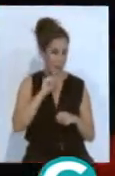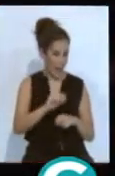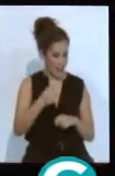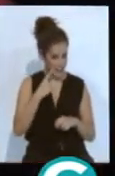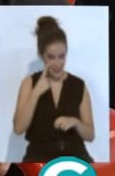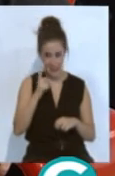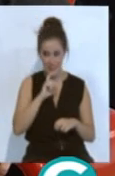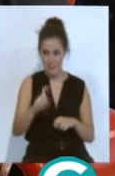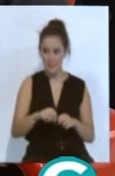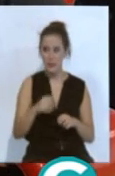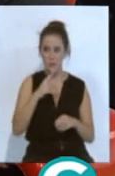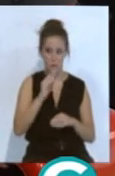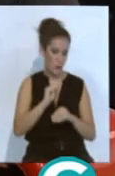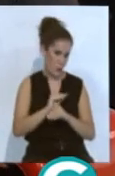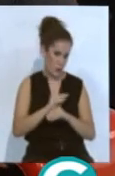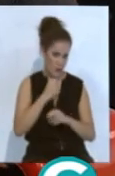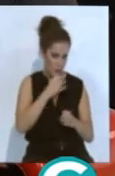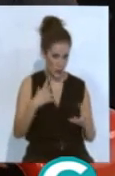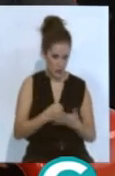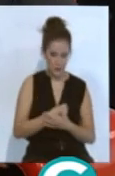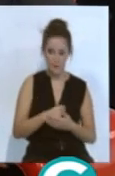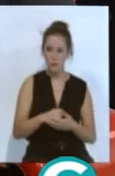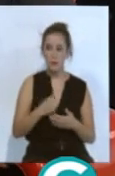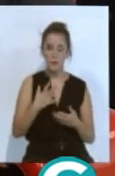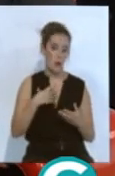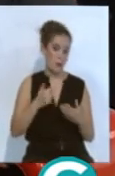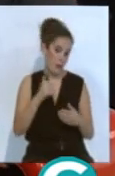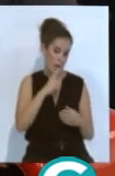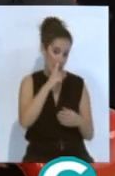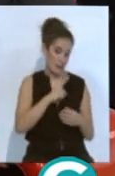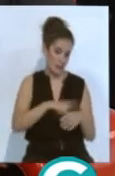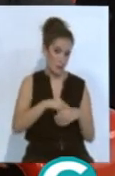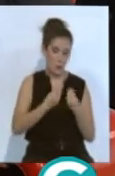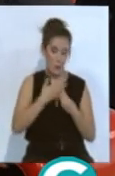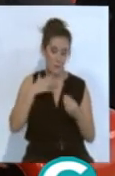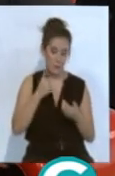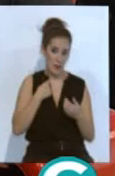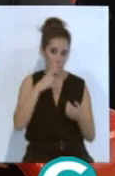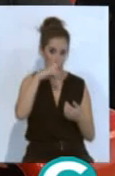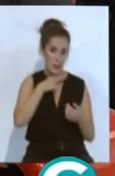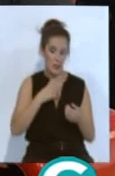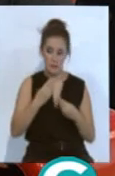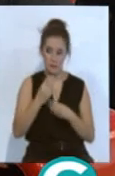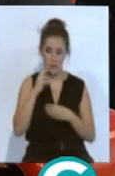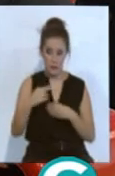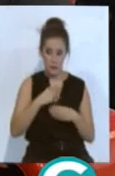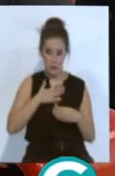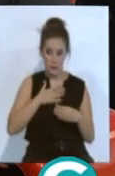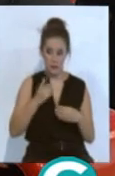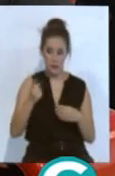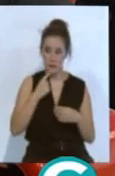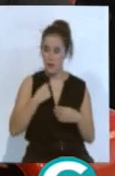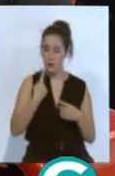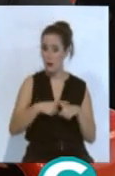Los antiguos. Van a reñir. Están muy bien cuidados tú. Desde luego. Pero que los que llevan más tiempo con mi padre me han visto a mí, han ido a los hospitales. Hay una cosa que me ha dicho a mí tu